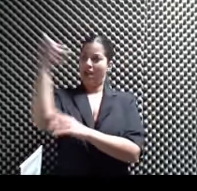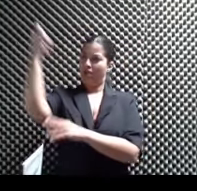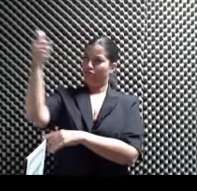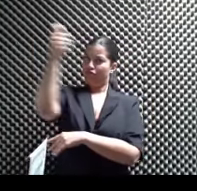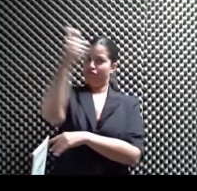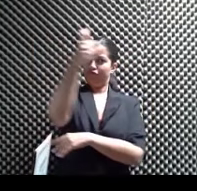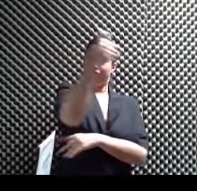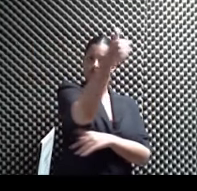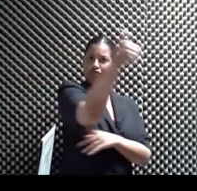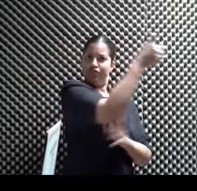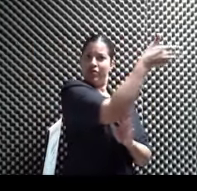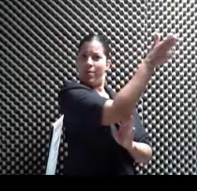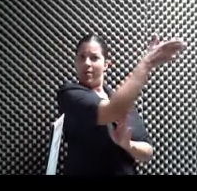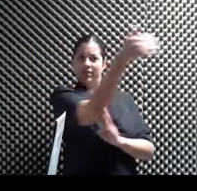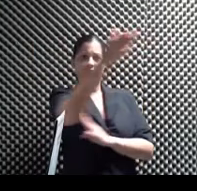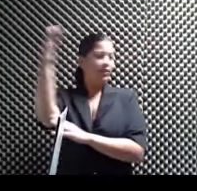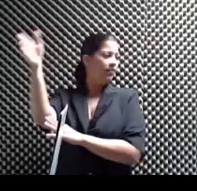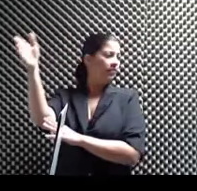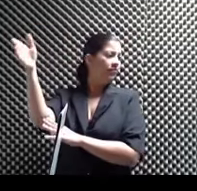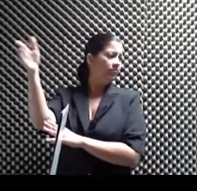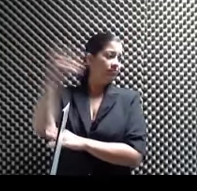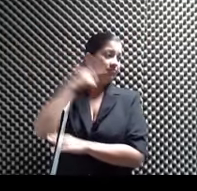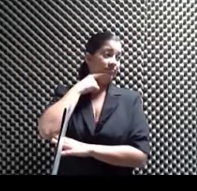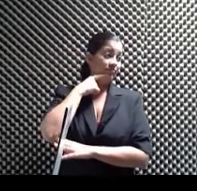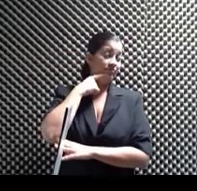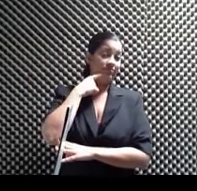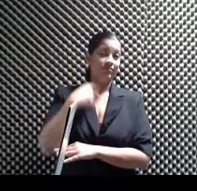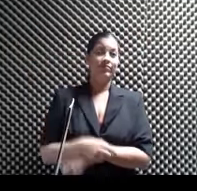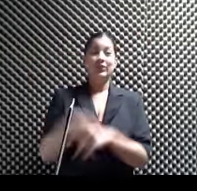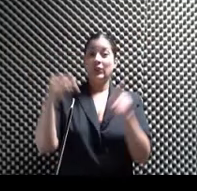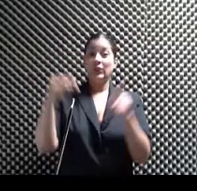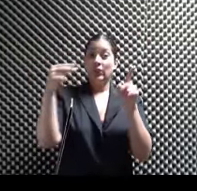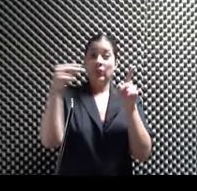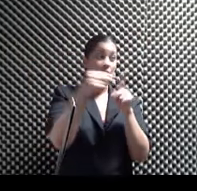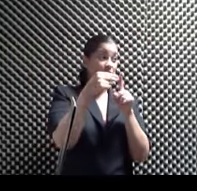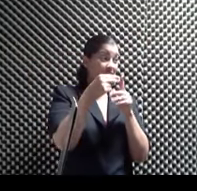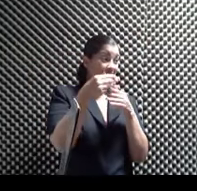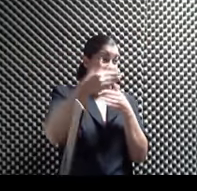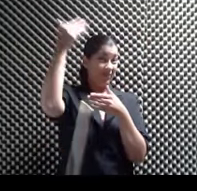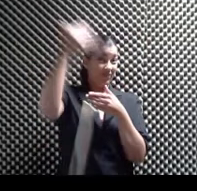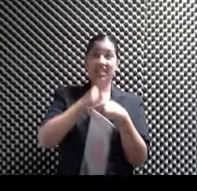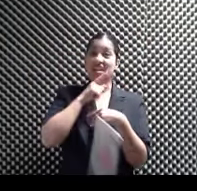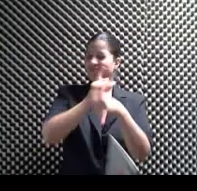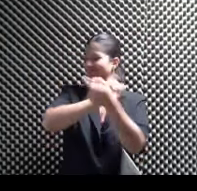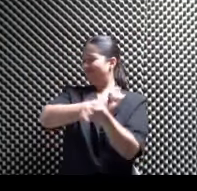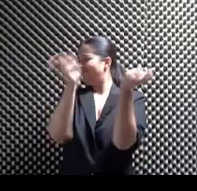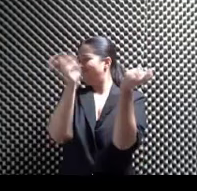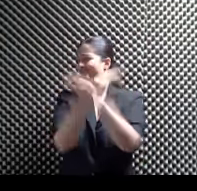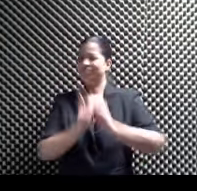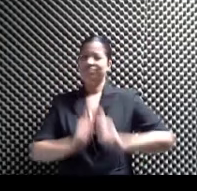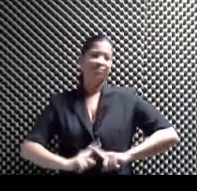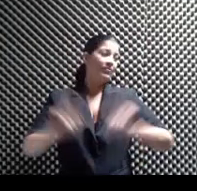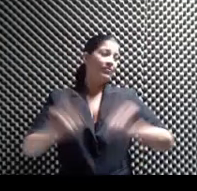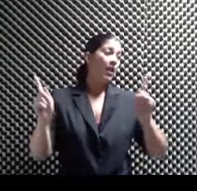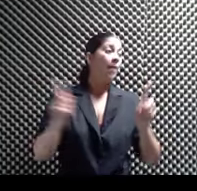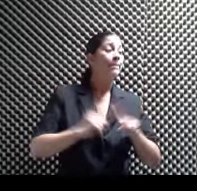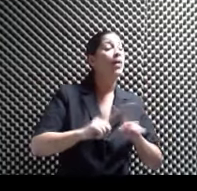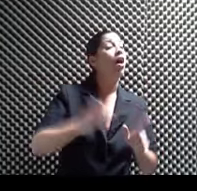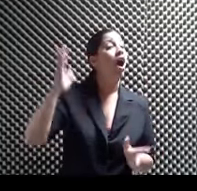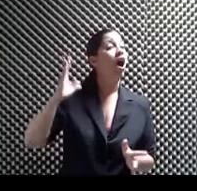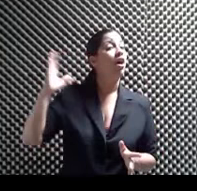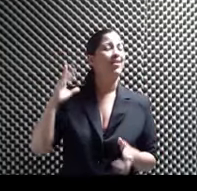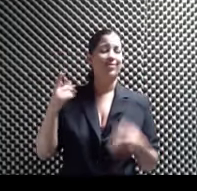Frente al edificio Que es el hotel Que ya eso No queda nada de eso Porque todo eso Se cambió Pero era famoso ¿Cuándo cambió?